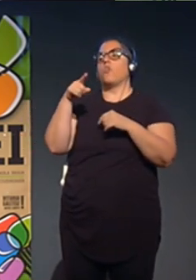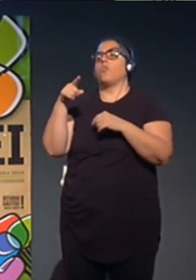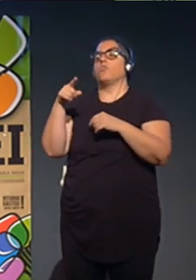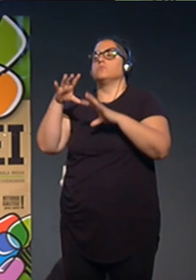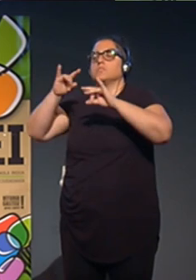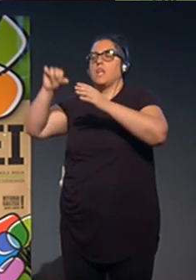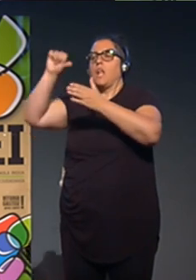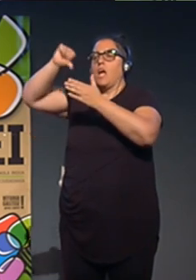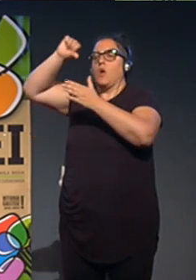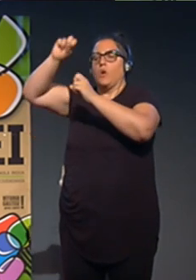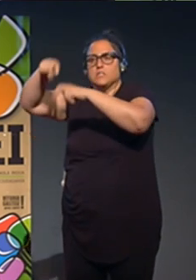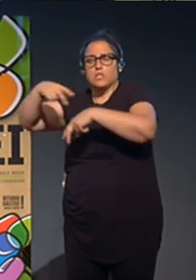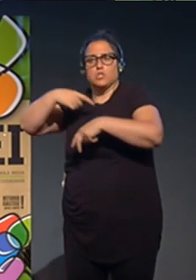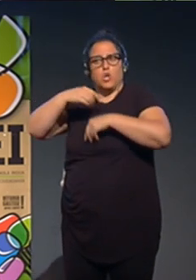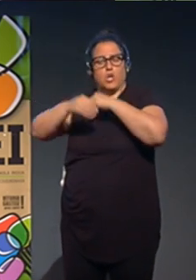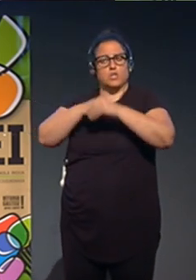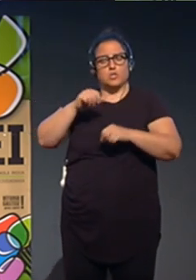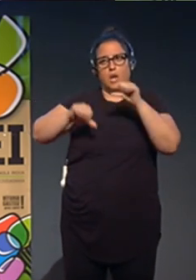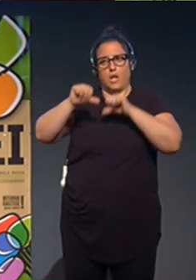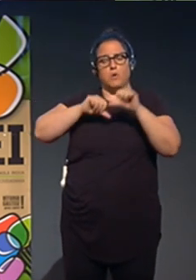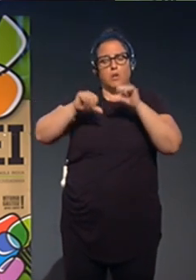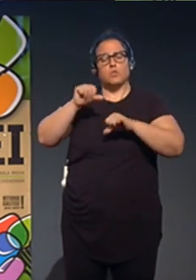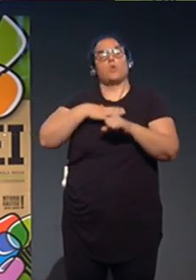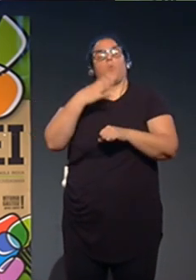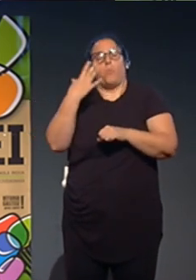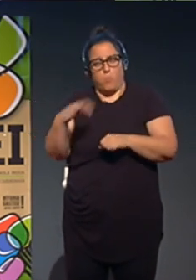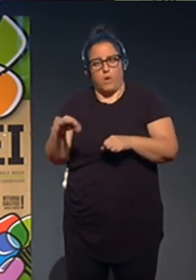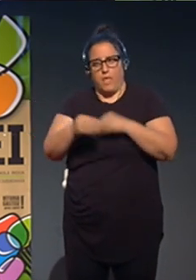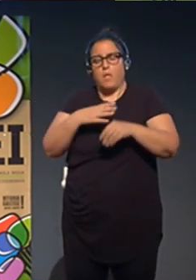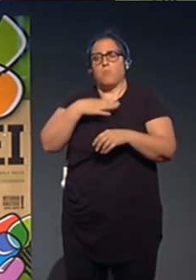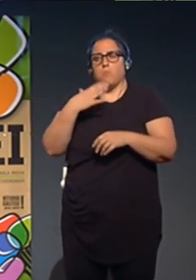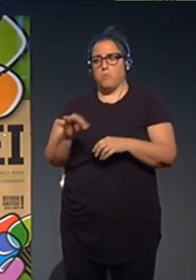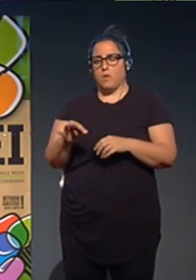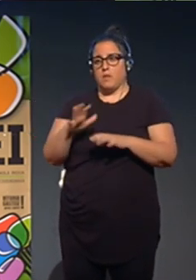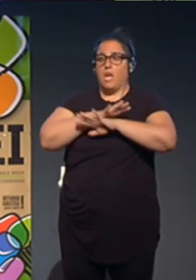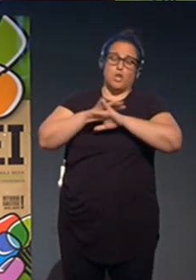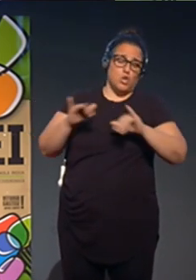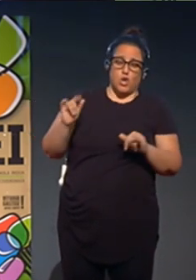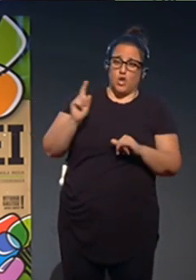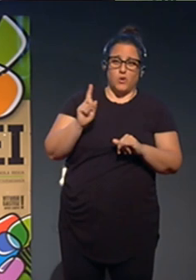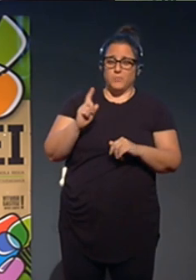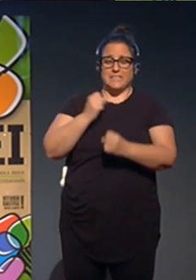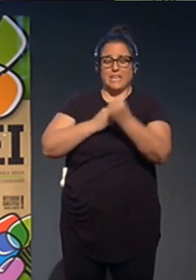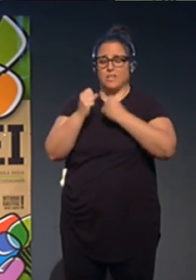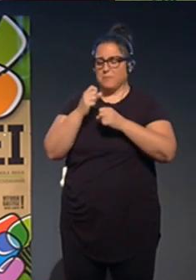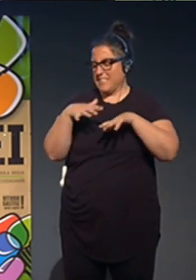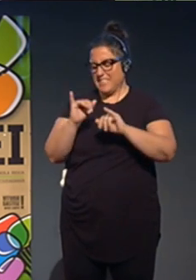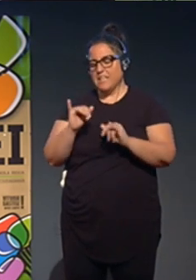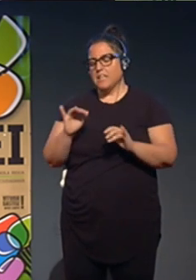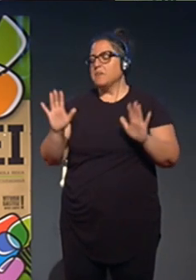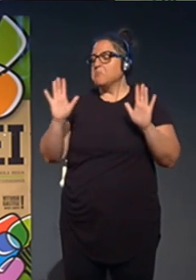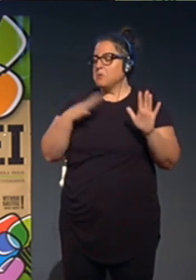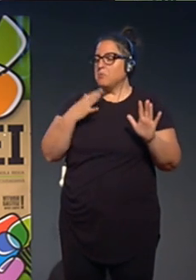y y además yo lo he hecho en laboratorio y es factible No compensa ni siquiera económicamente pero